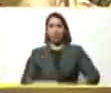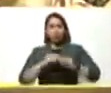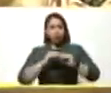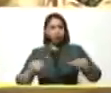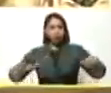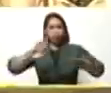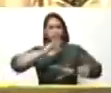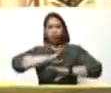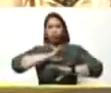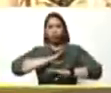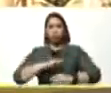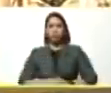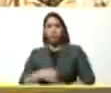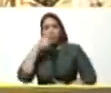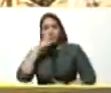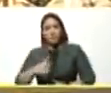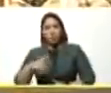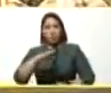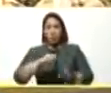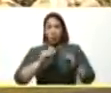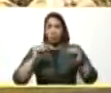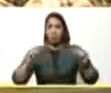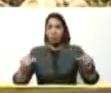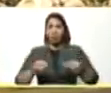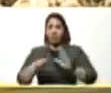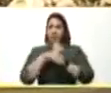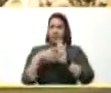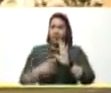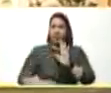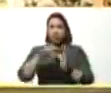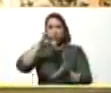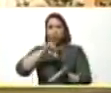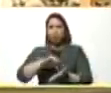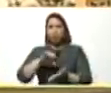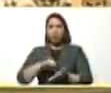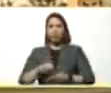tierra para el pueblo, la tierra urbana, el derecho a la ciudad.